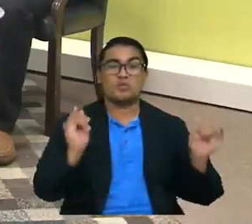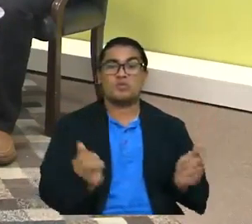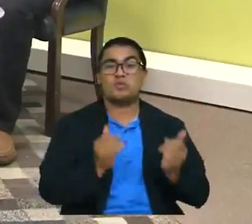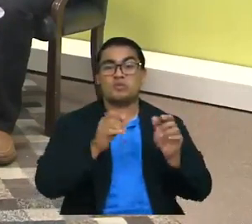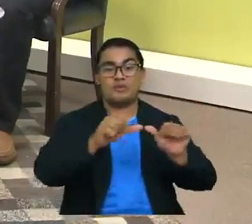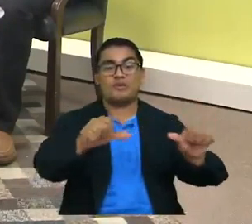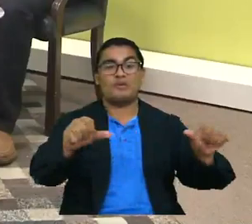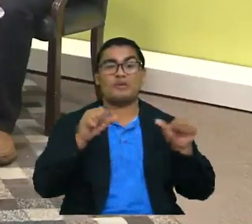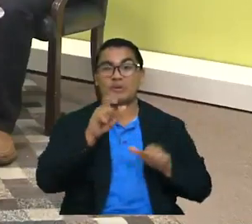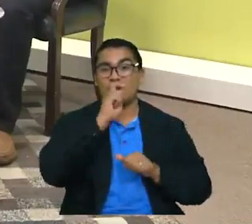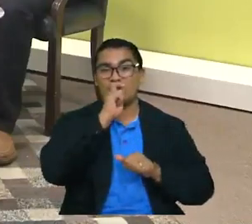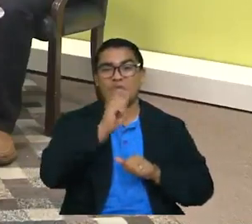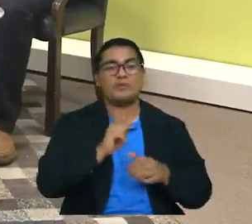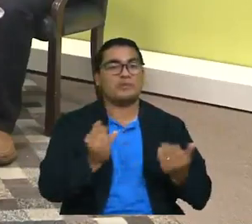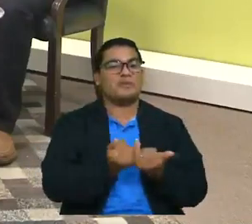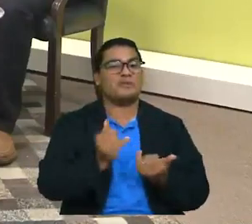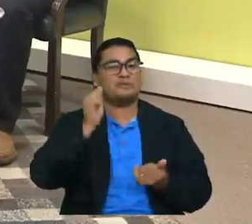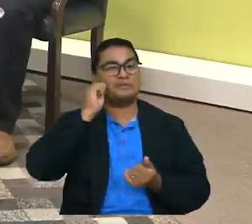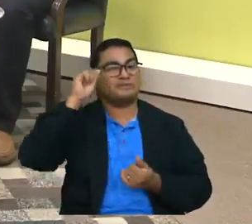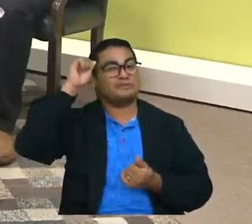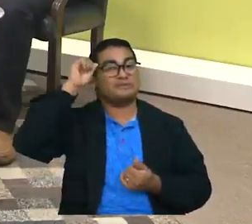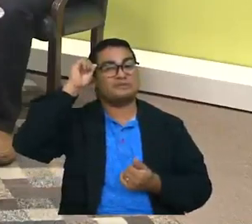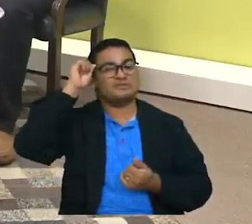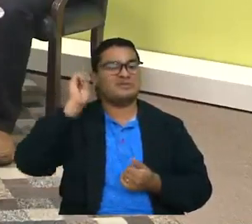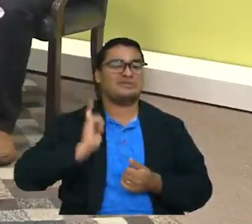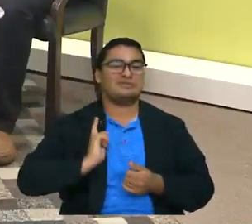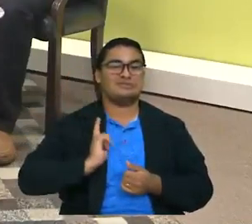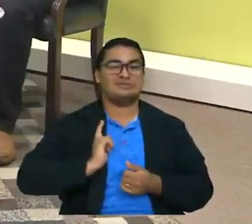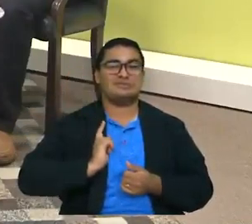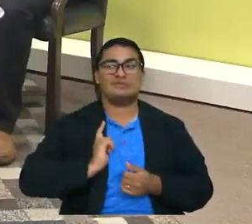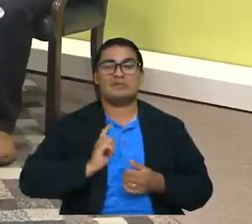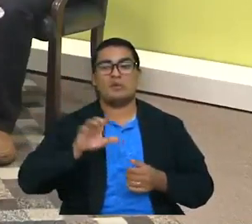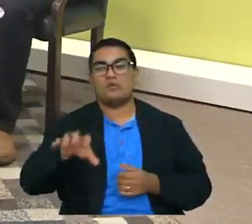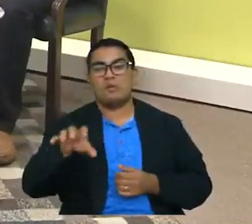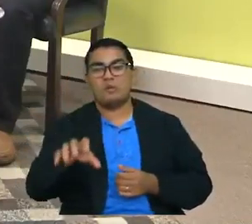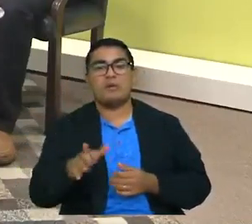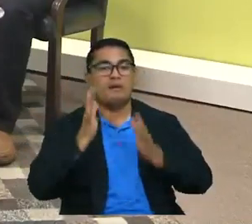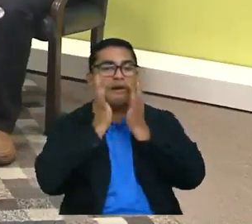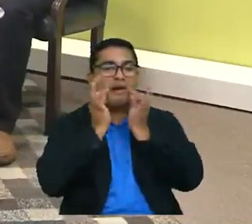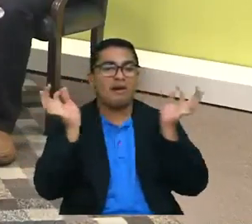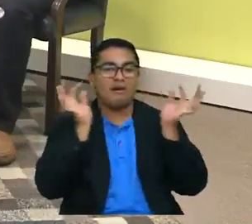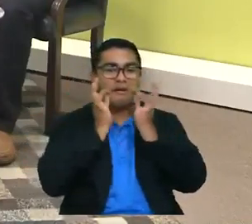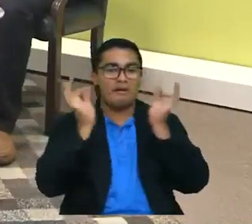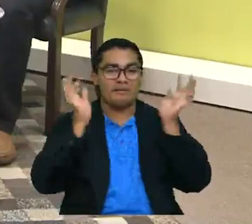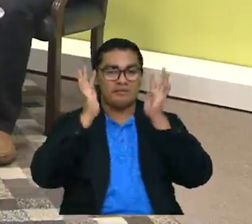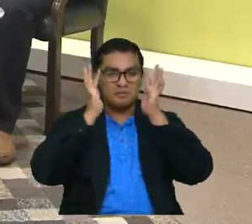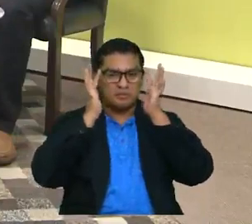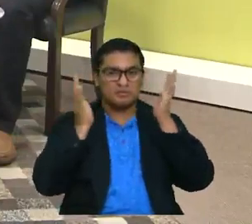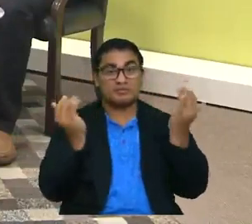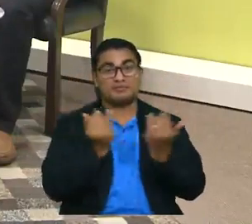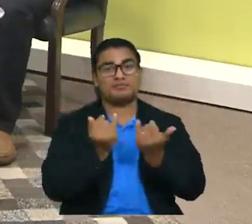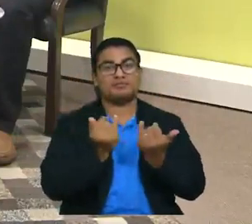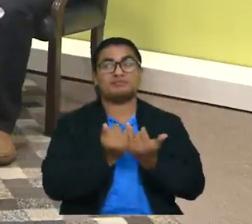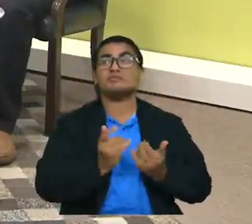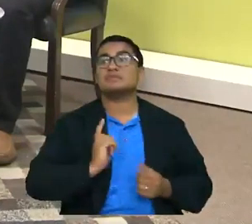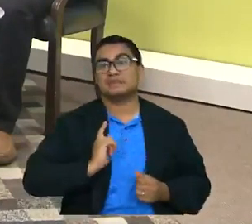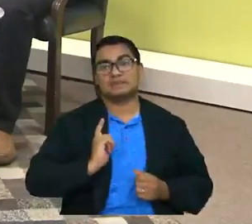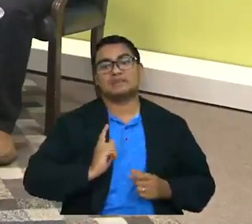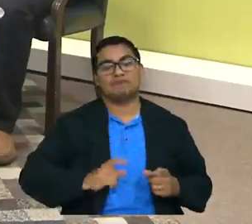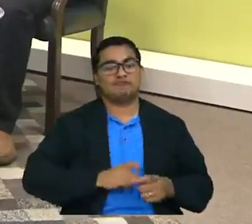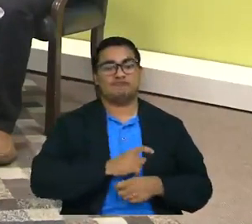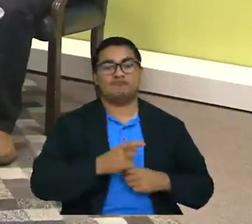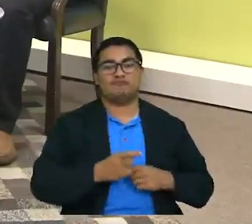los niños, también los adultos que tenemos animales, algún perro, algún gato. Entonces ellos también tienen parásitos, y a lo